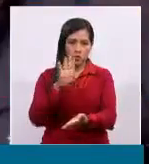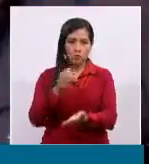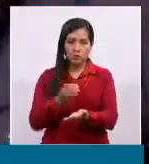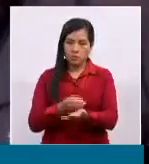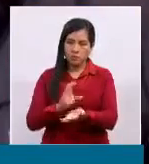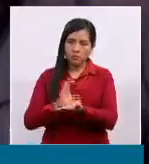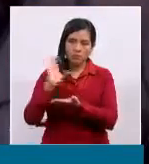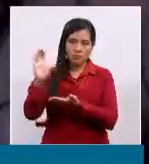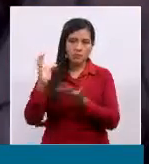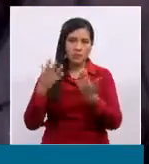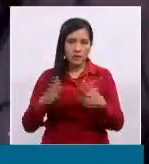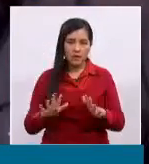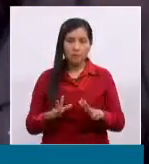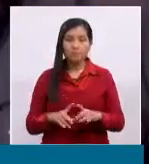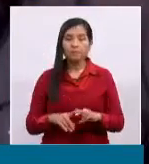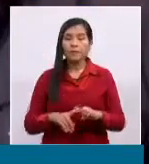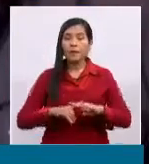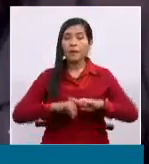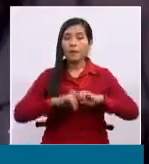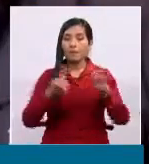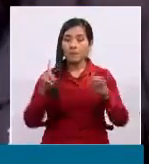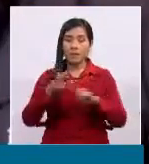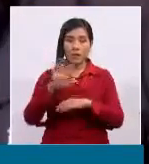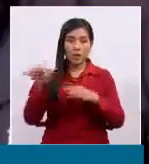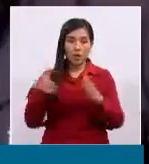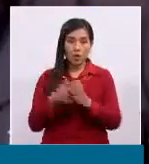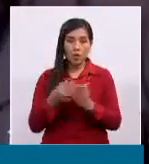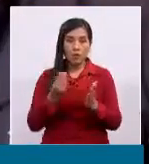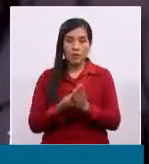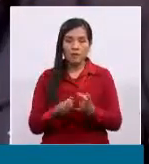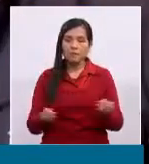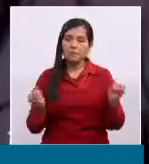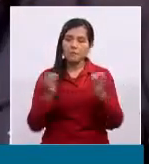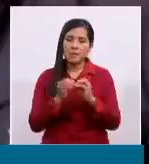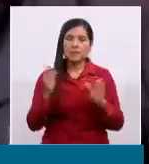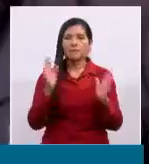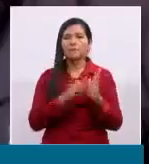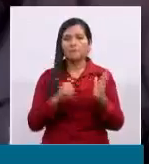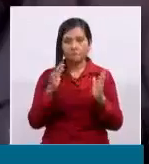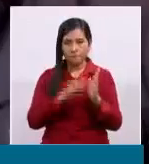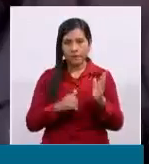bolivianos, los cuales aún nos hace falta también un poco